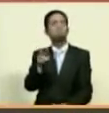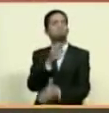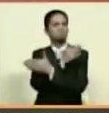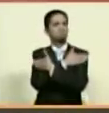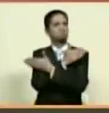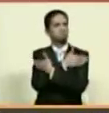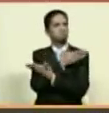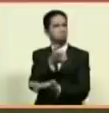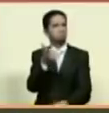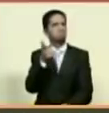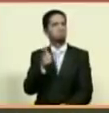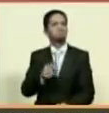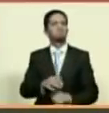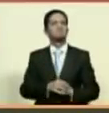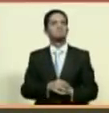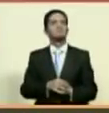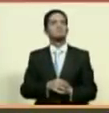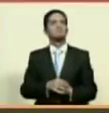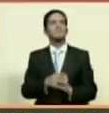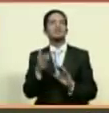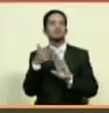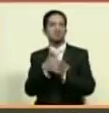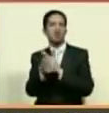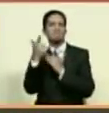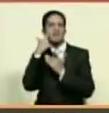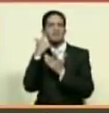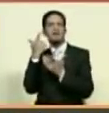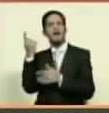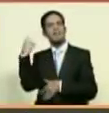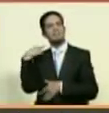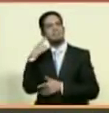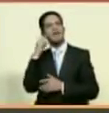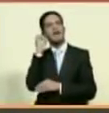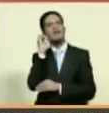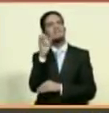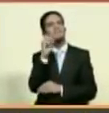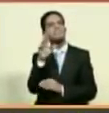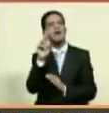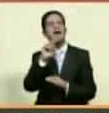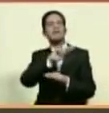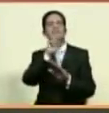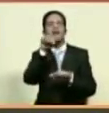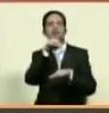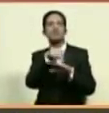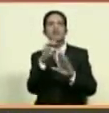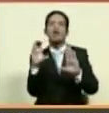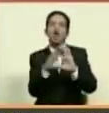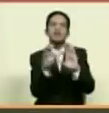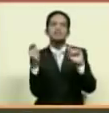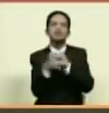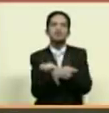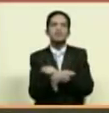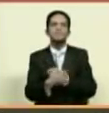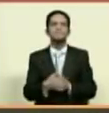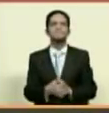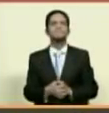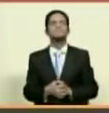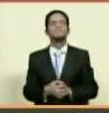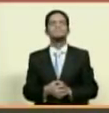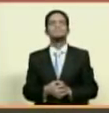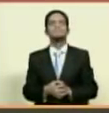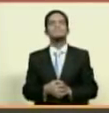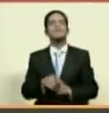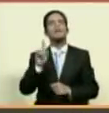en la reforma que aprobase la Asamblea Nacional Constituyente. También